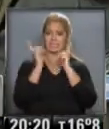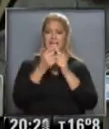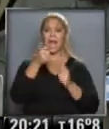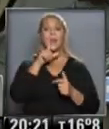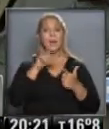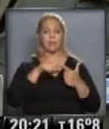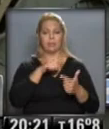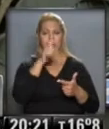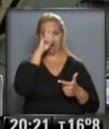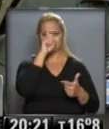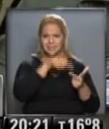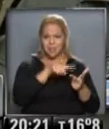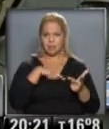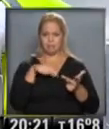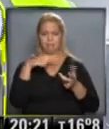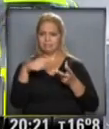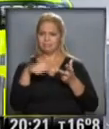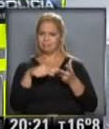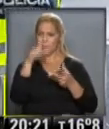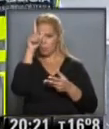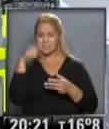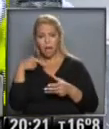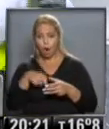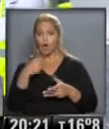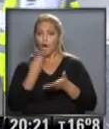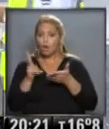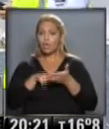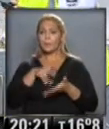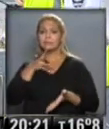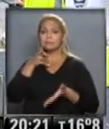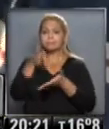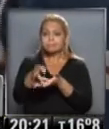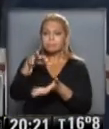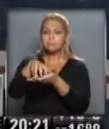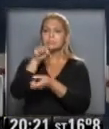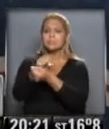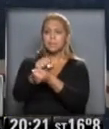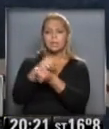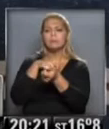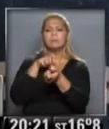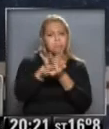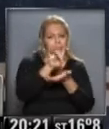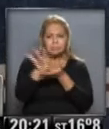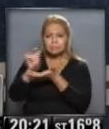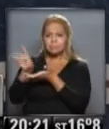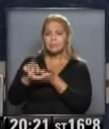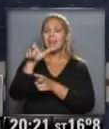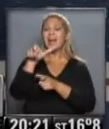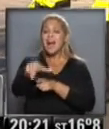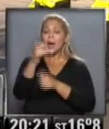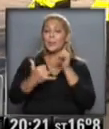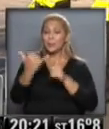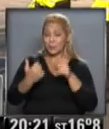semanas. La Policía Metropolitana irrumpió en la imprenta Lanzi, ubicada en Pompeya, y desalojó a los 16 operarios que allí